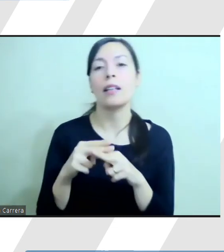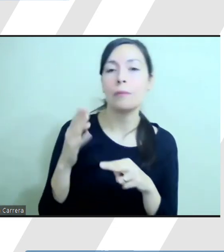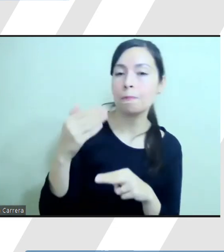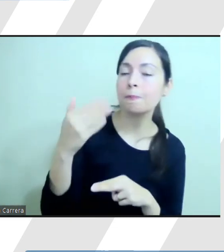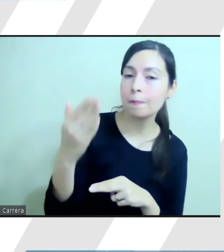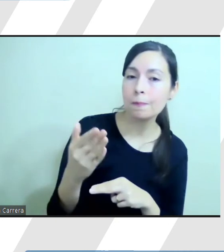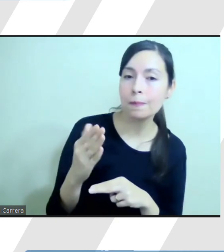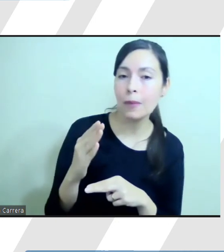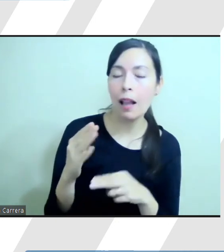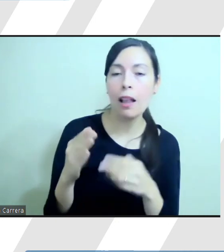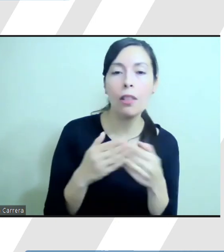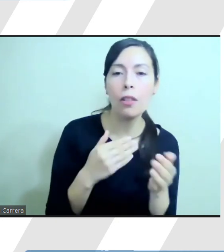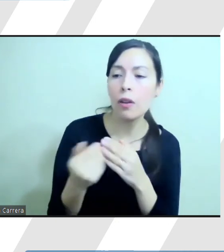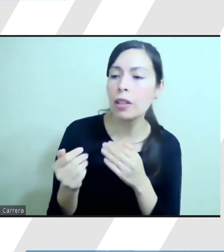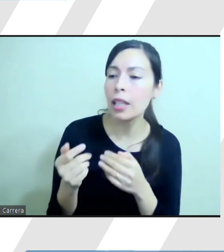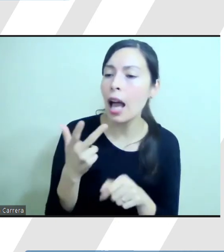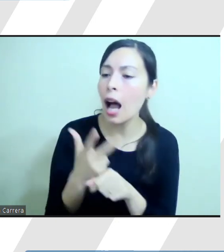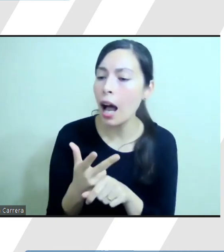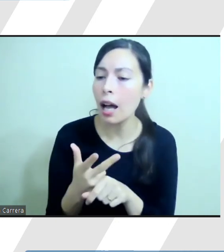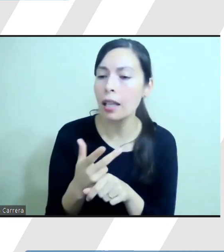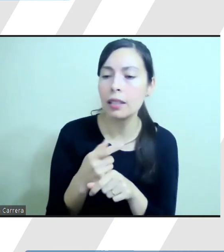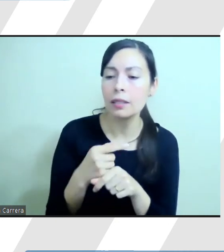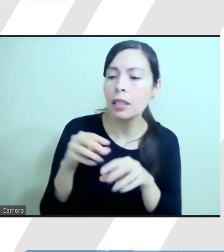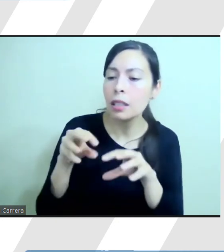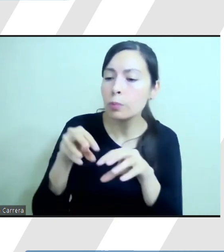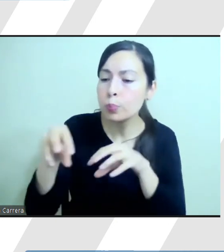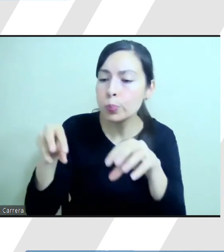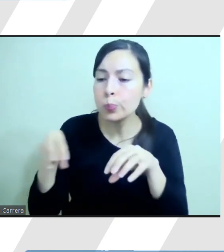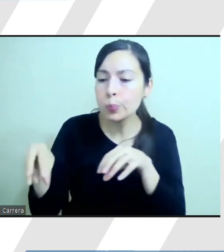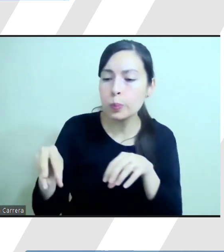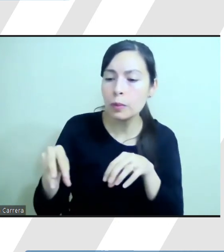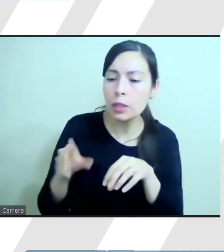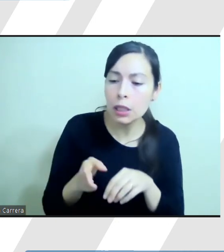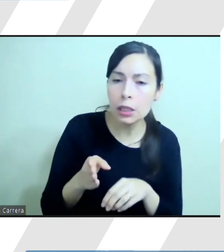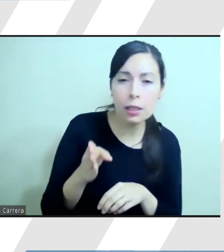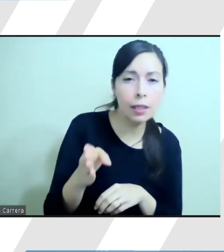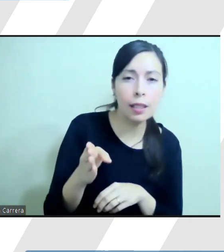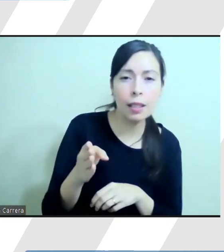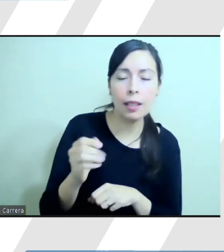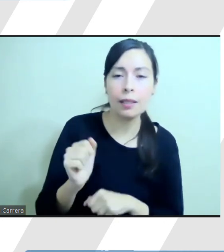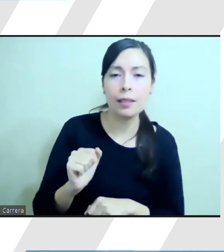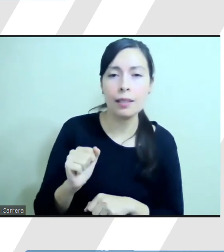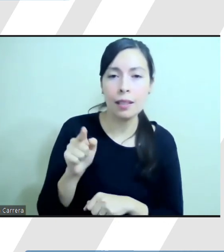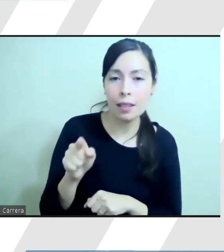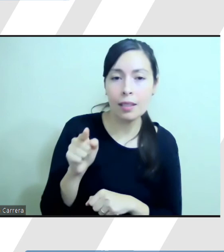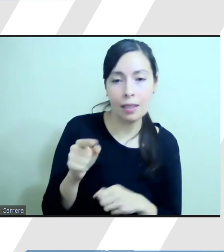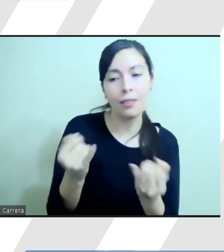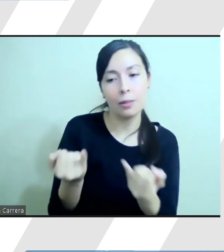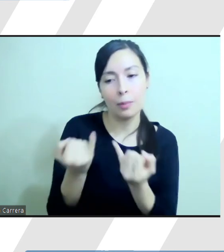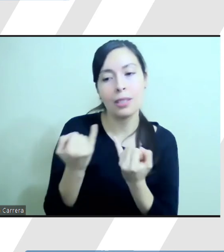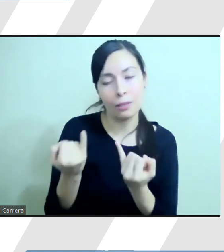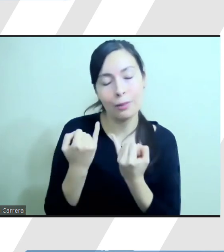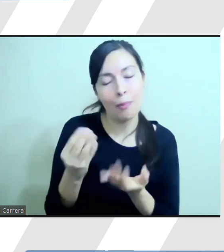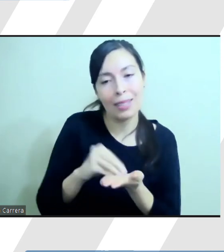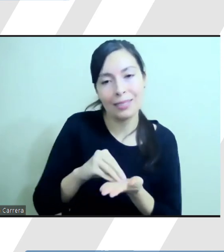cada cosa y si es que subsisten cimientos o alguna otra indicación de la cual podamos sacar más